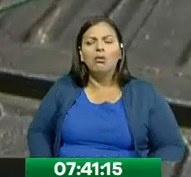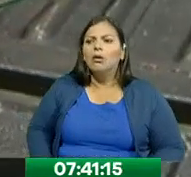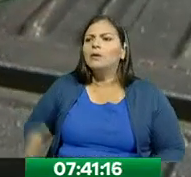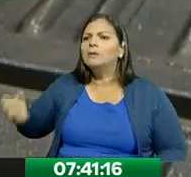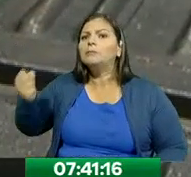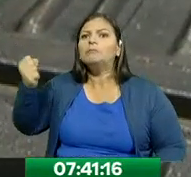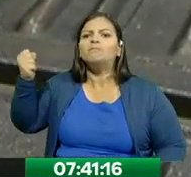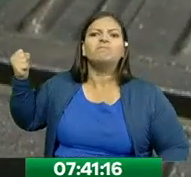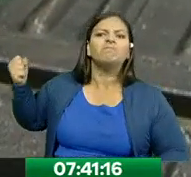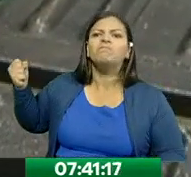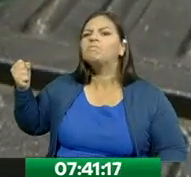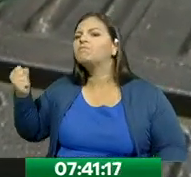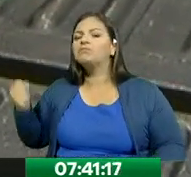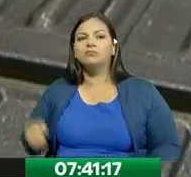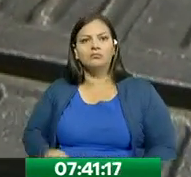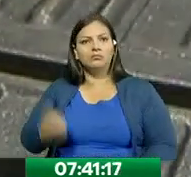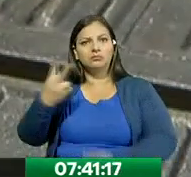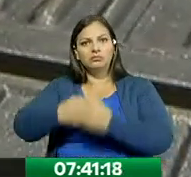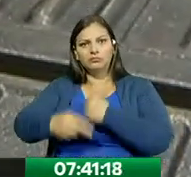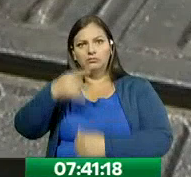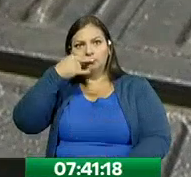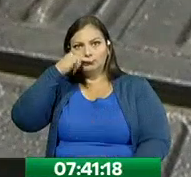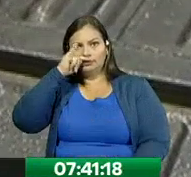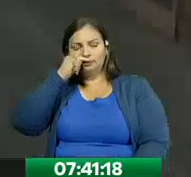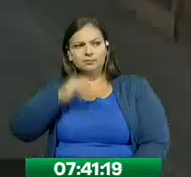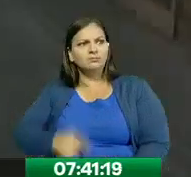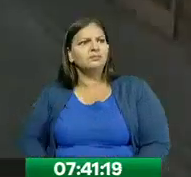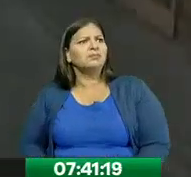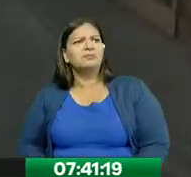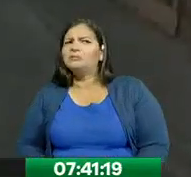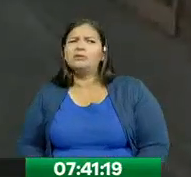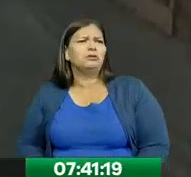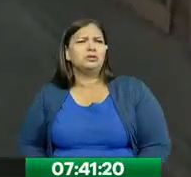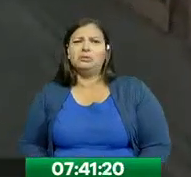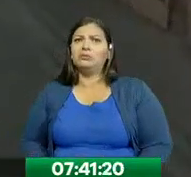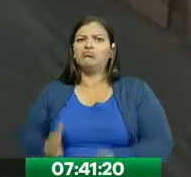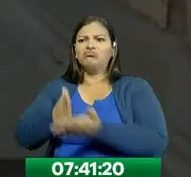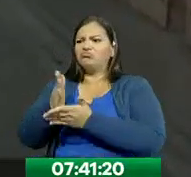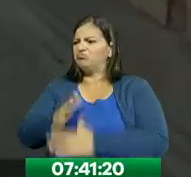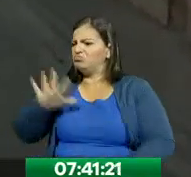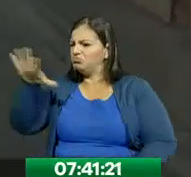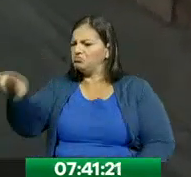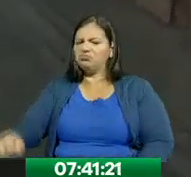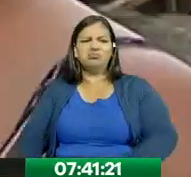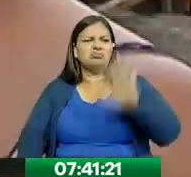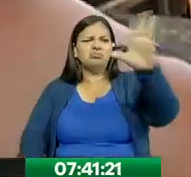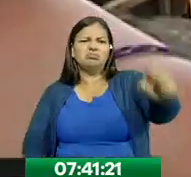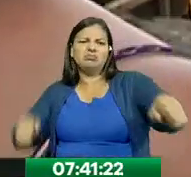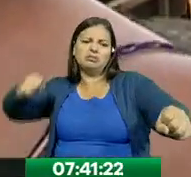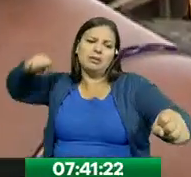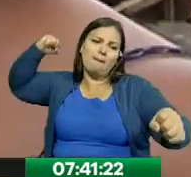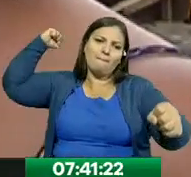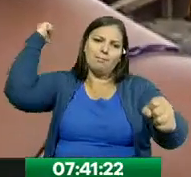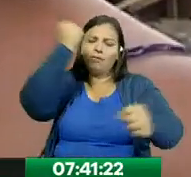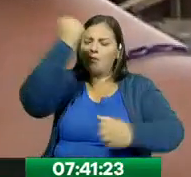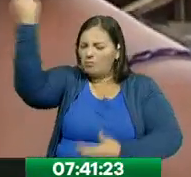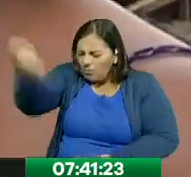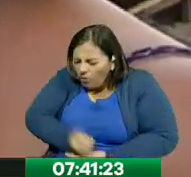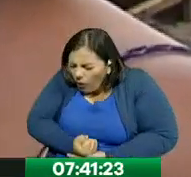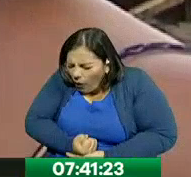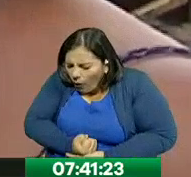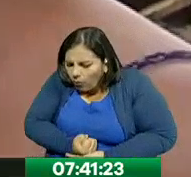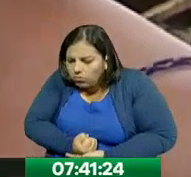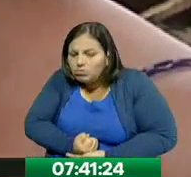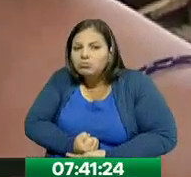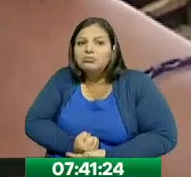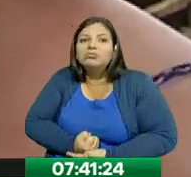aún se desconoce si será velado en ese barrio donde están preocupados por el futuro del niño la defendió a la mama él